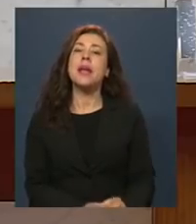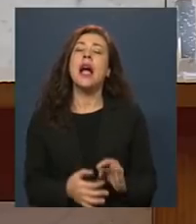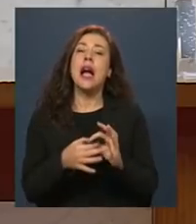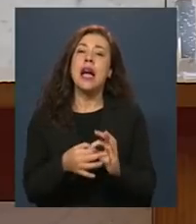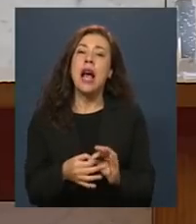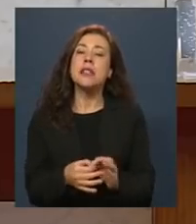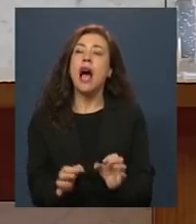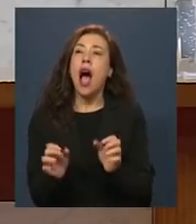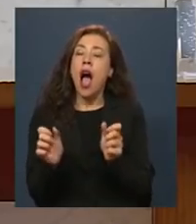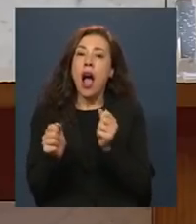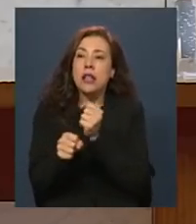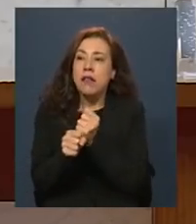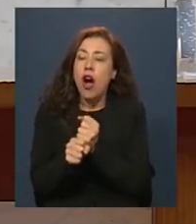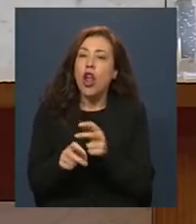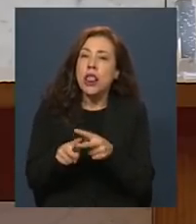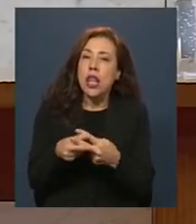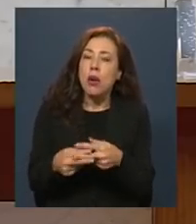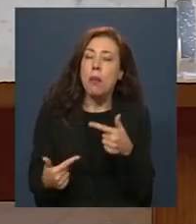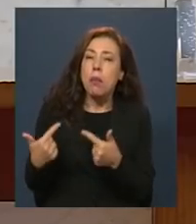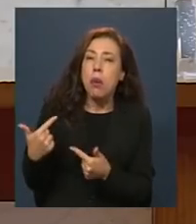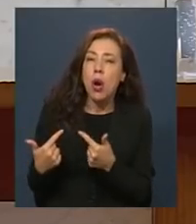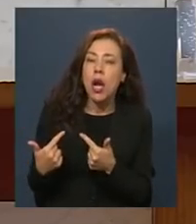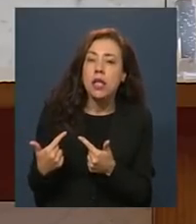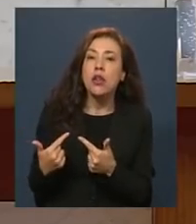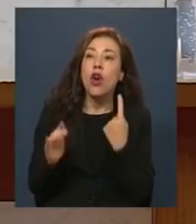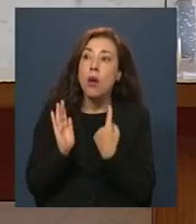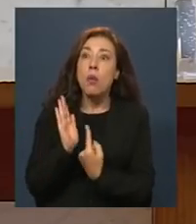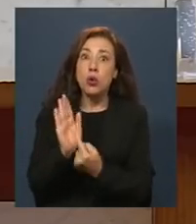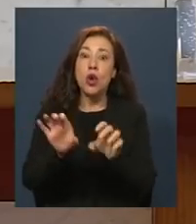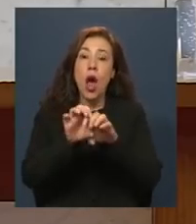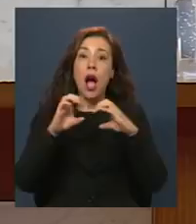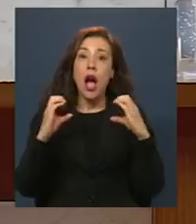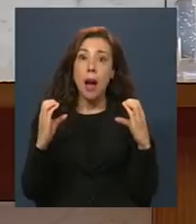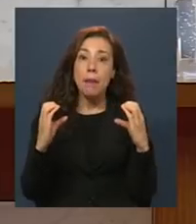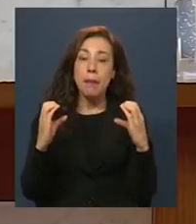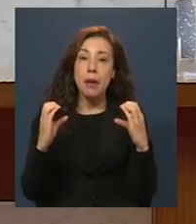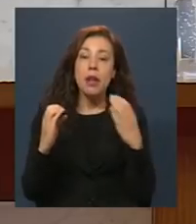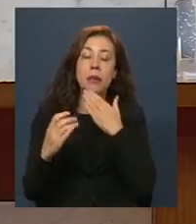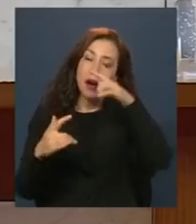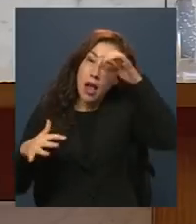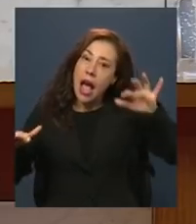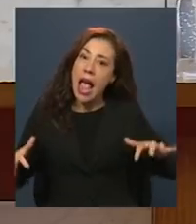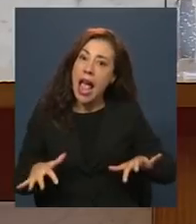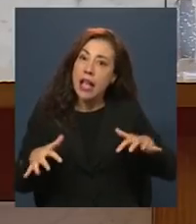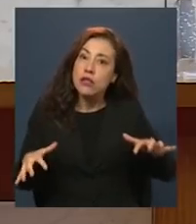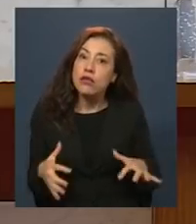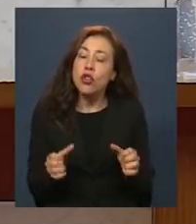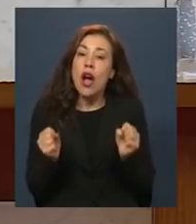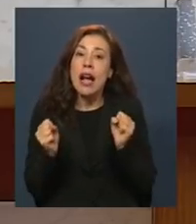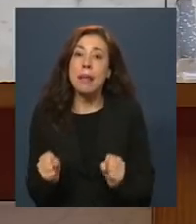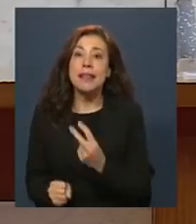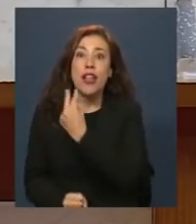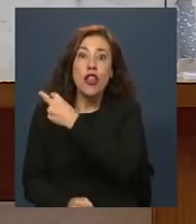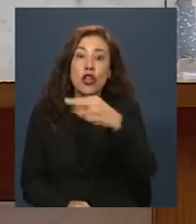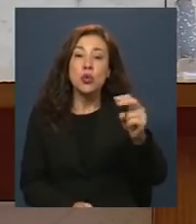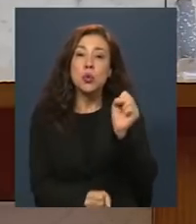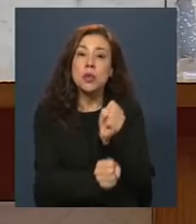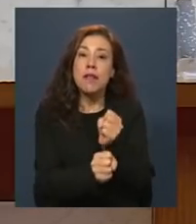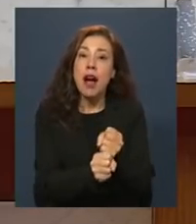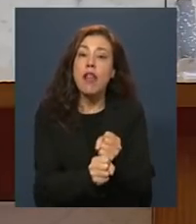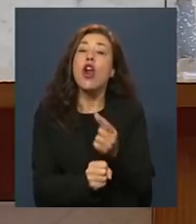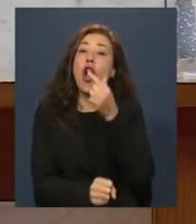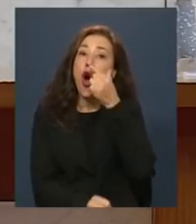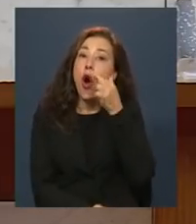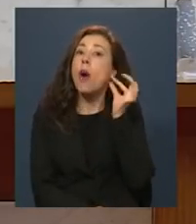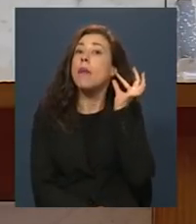ajuste técnico y político exhibido por la corporación y al esfuerzo de las capacidades de sus trabajadores y